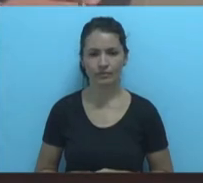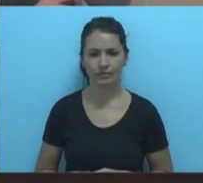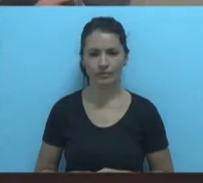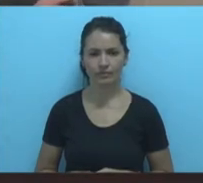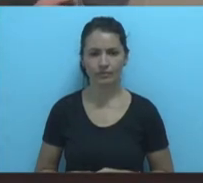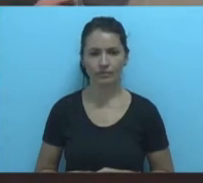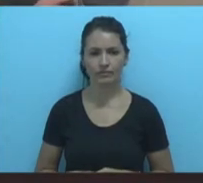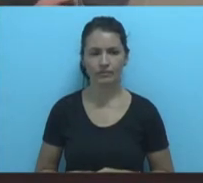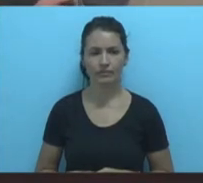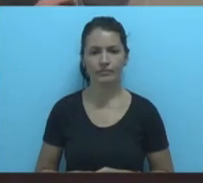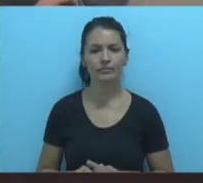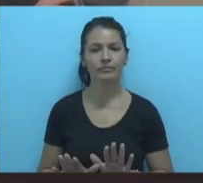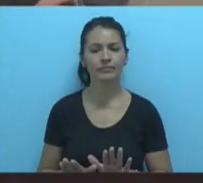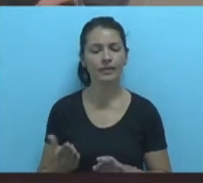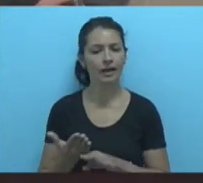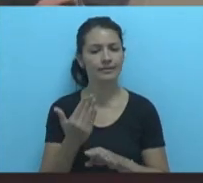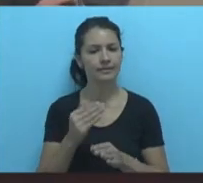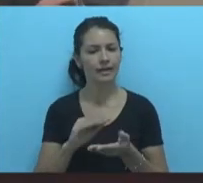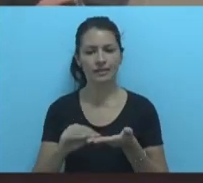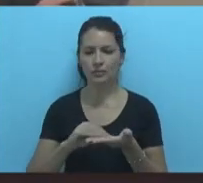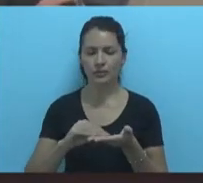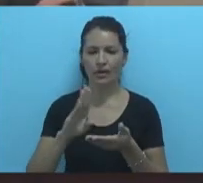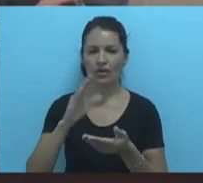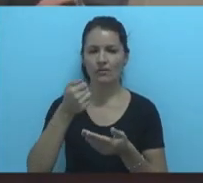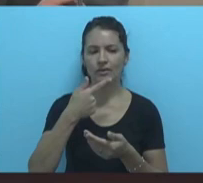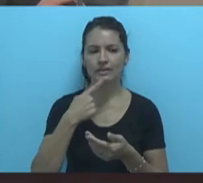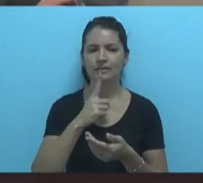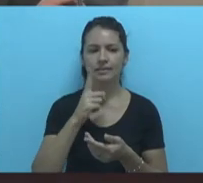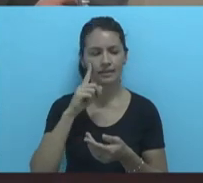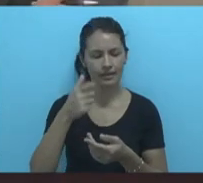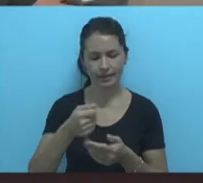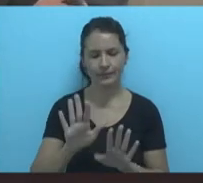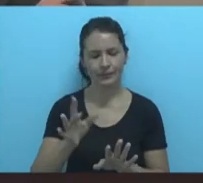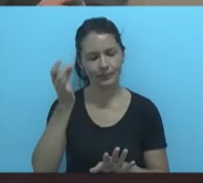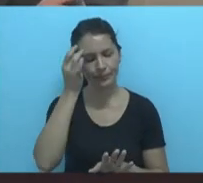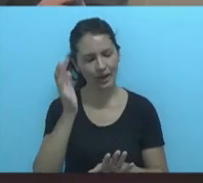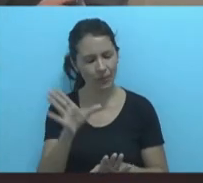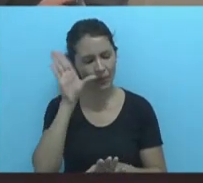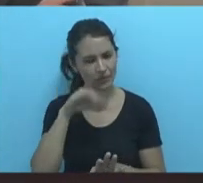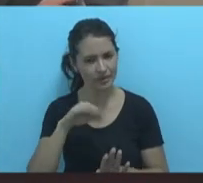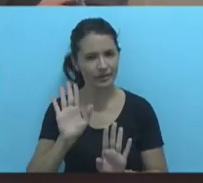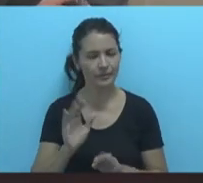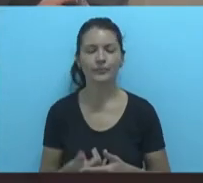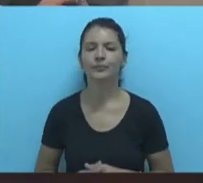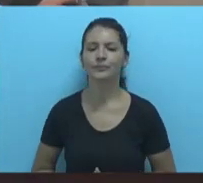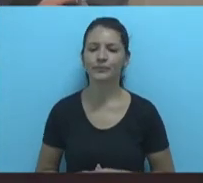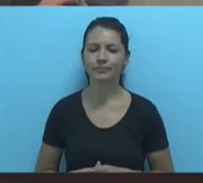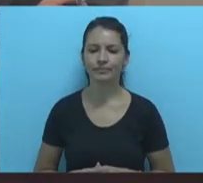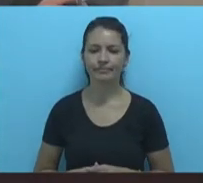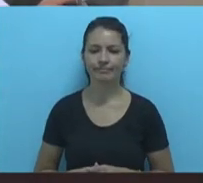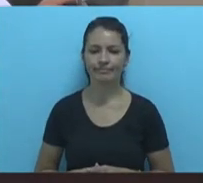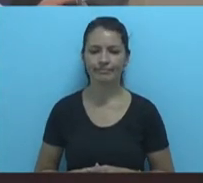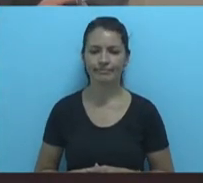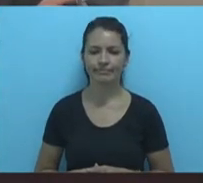Proyecto de comunicación. Ah, perdón. Diputado Bastía, no tenía registro de su pedido de palabra. Tiene la palabra, diputado. ¿El de los